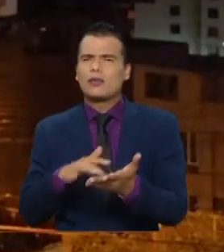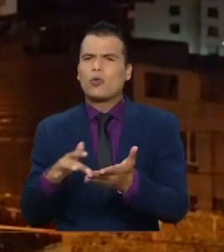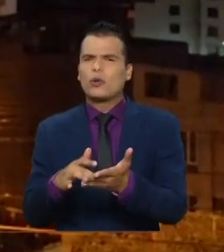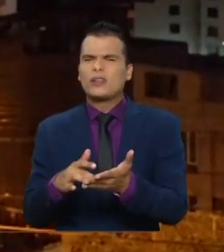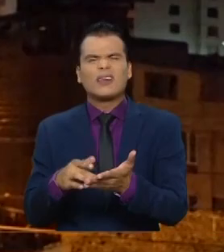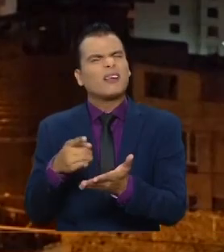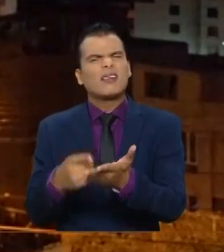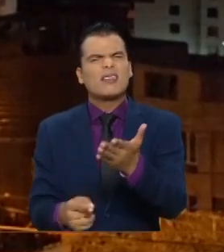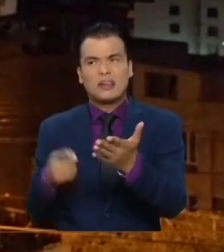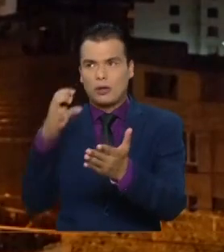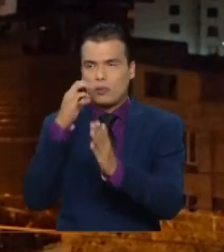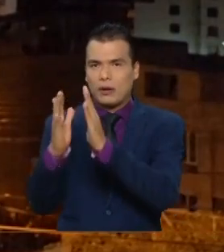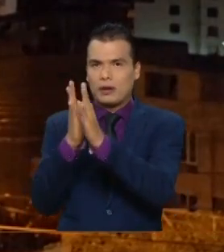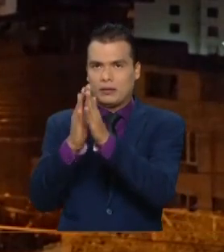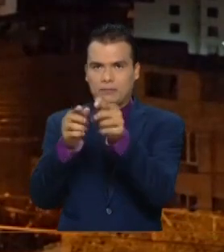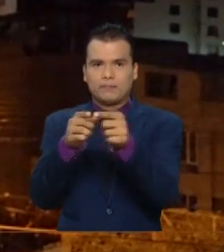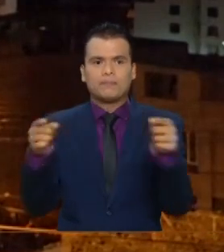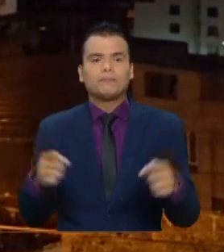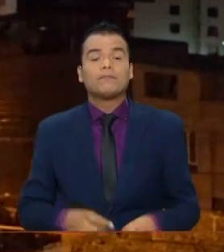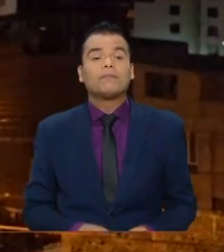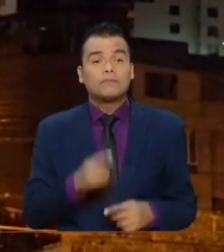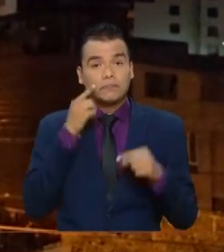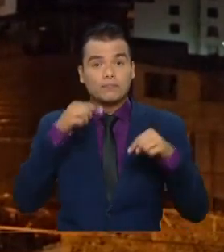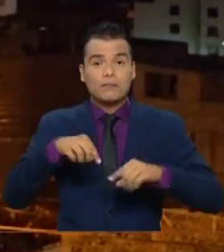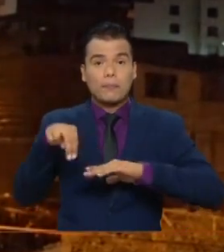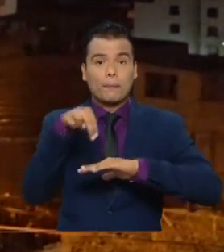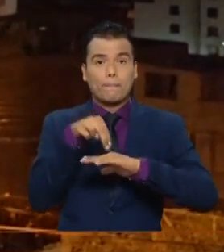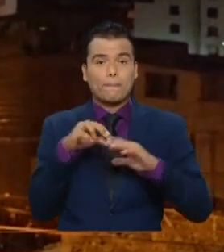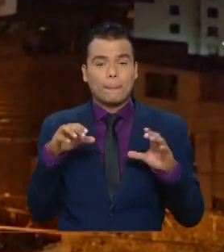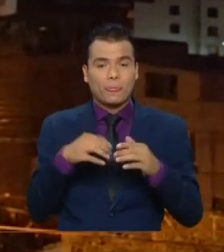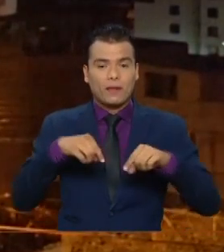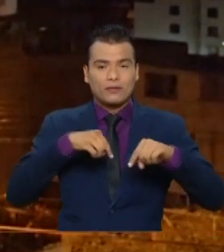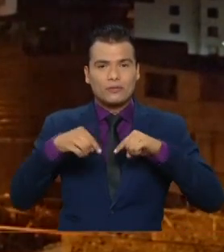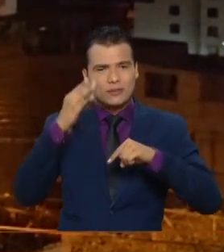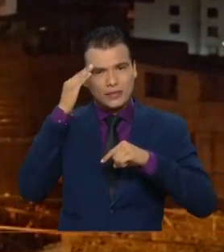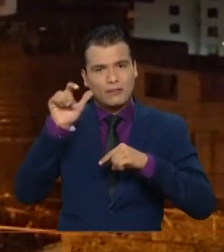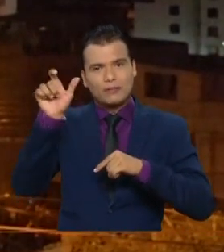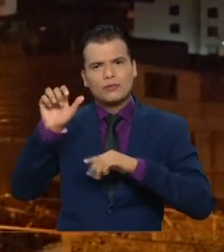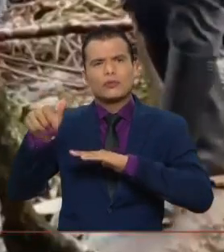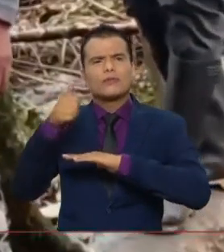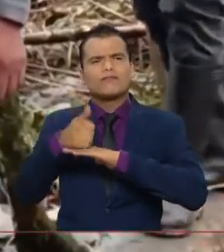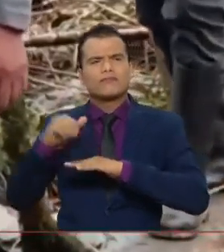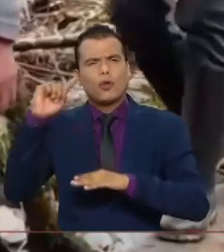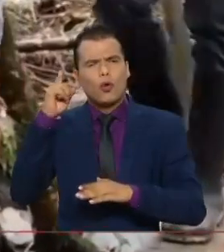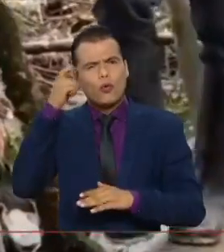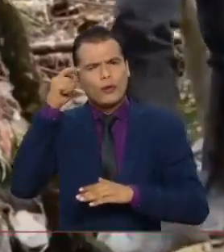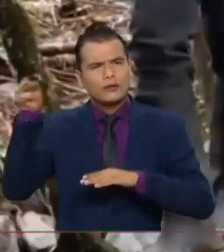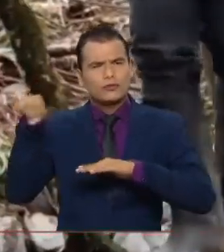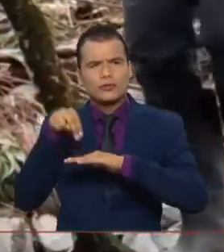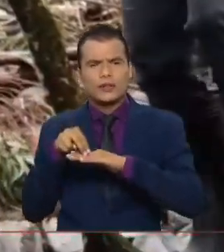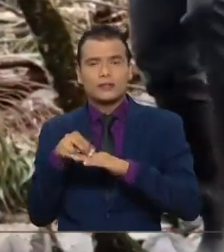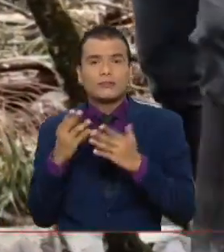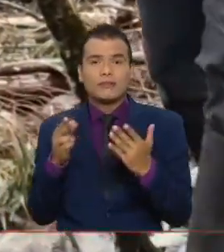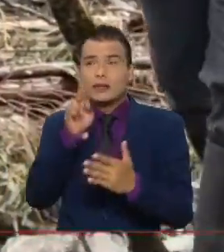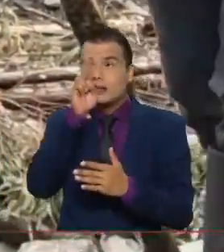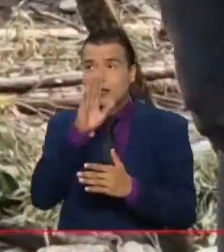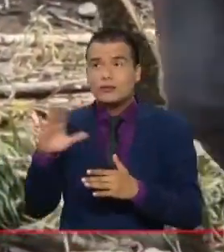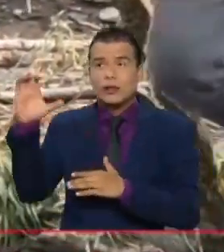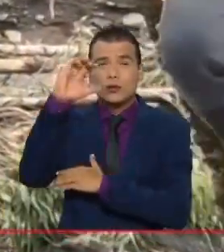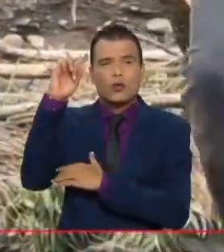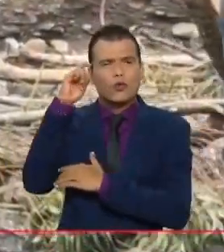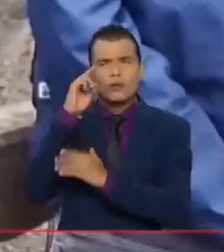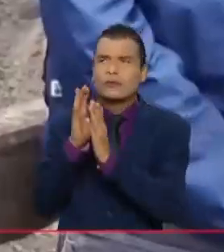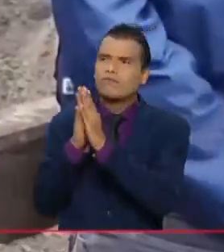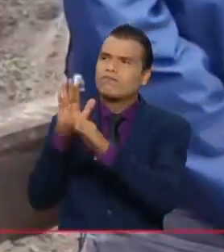Buenas noches. Aquí en el departamento de Nariño, las autoridades en cabeza del propio gobernador John Rojas Cabrera van a solicitar al gobierno nacional